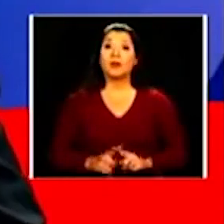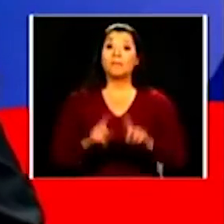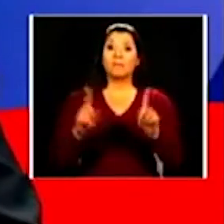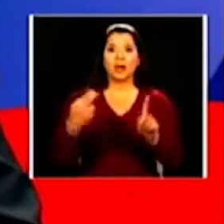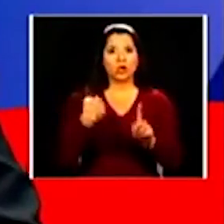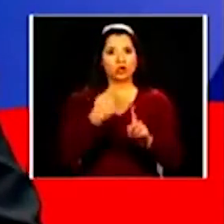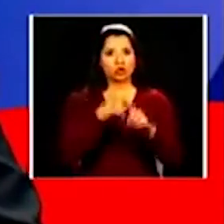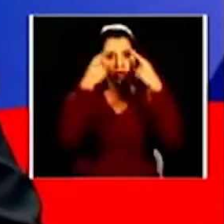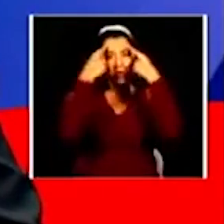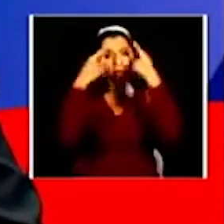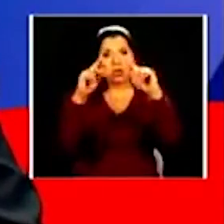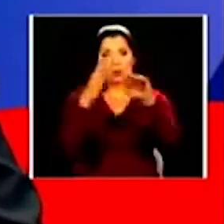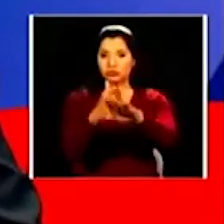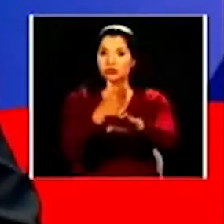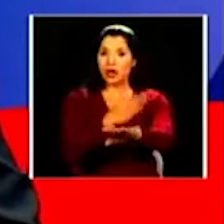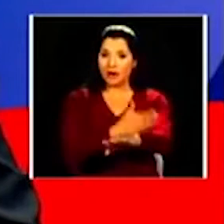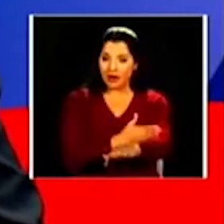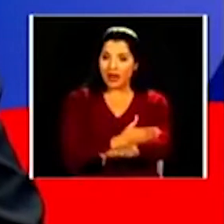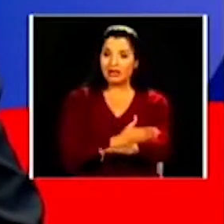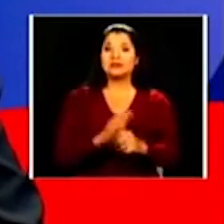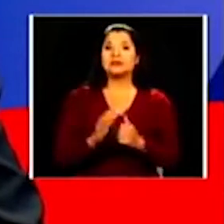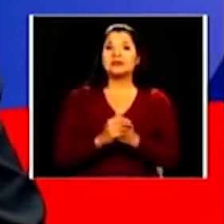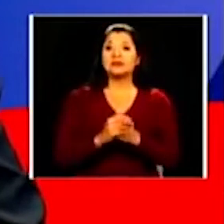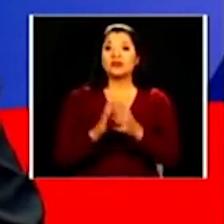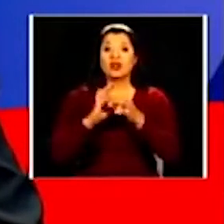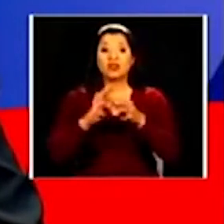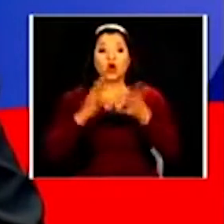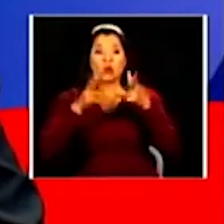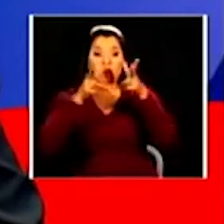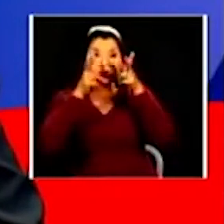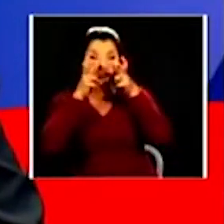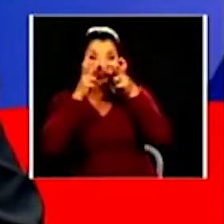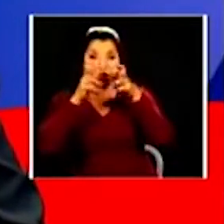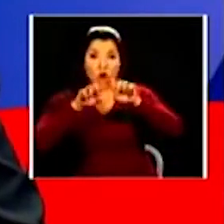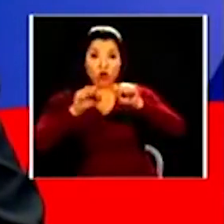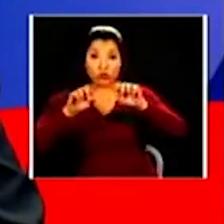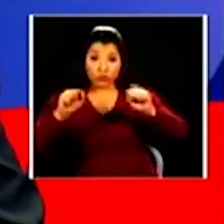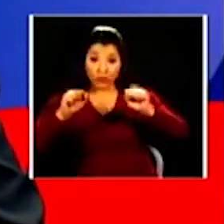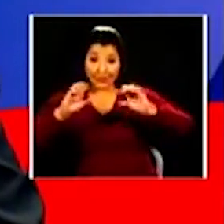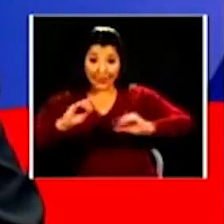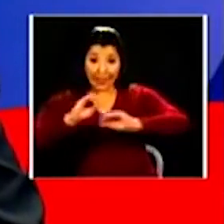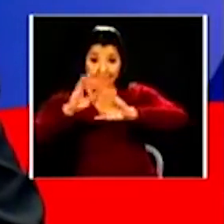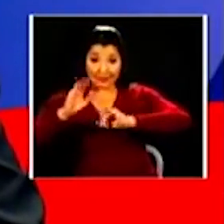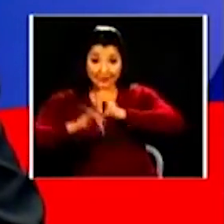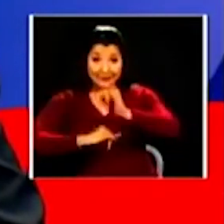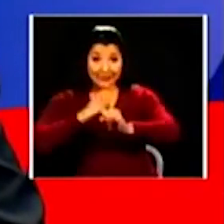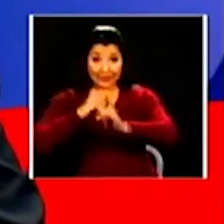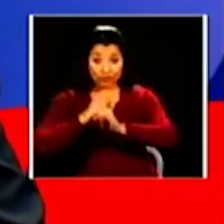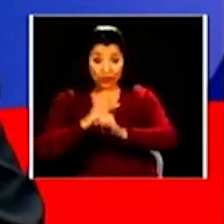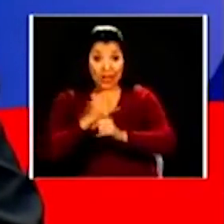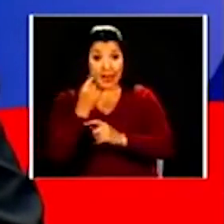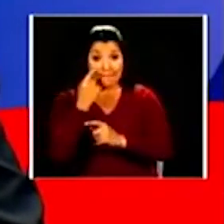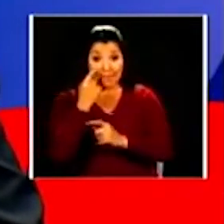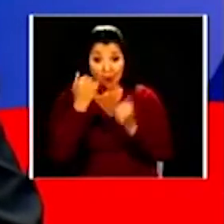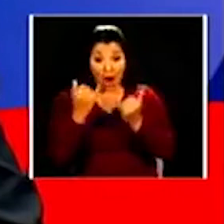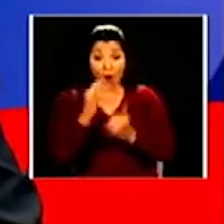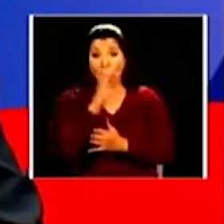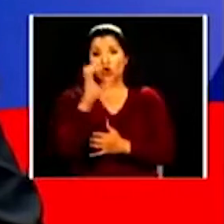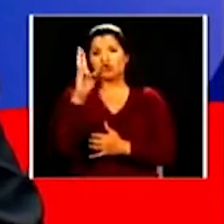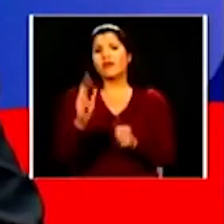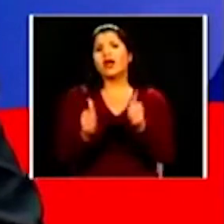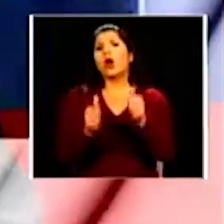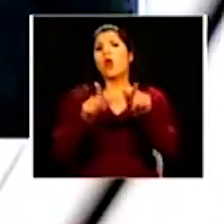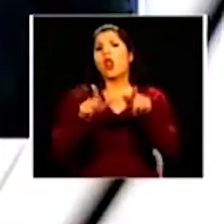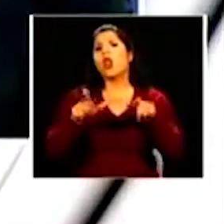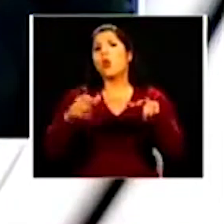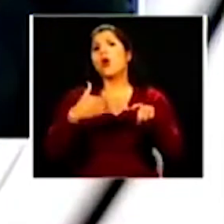algunos avances de acuerdo al índice de percepción de la corrupción de Transparencia Internacional. Vemos cómo en este momento nos ubicamos en el puesto 38 de un